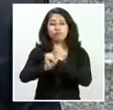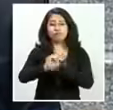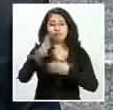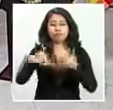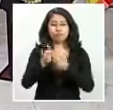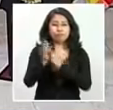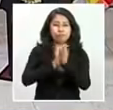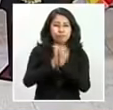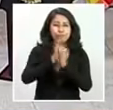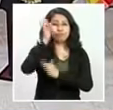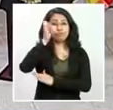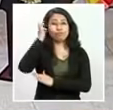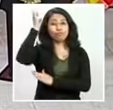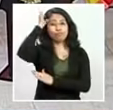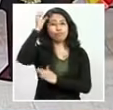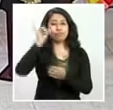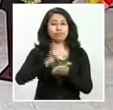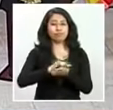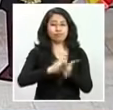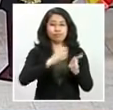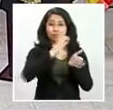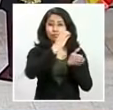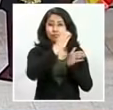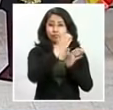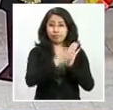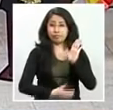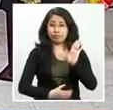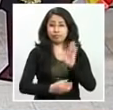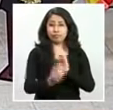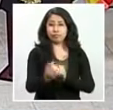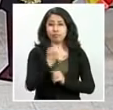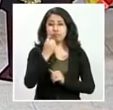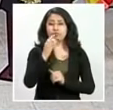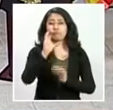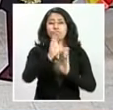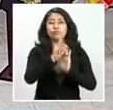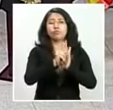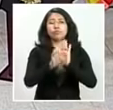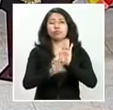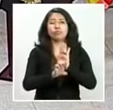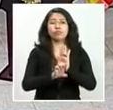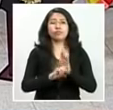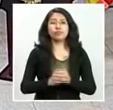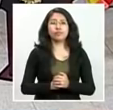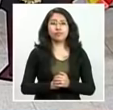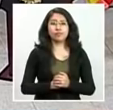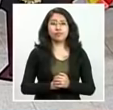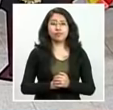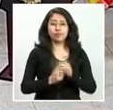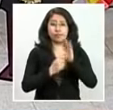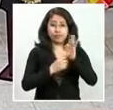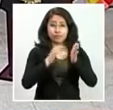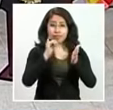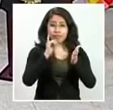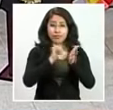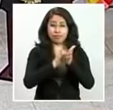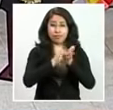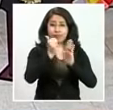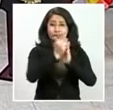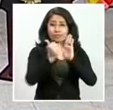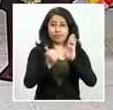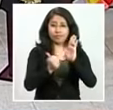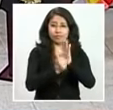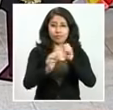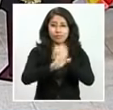Estado. Que el parágrafo primero del artículo 230 de la Constitución Política del Estado establece que la Procuraduría General